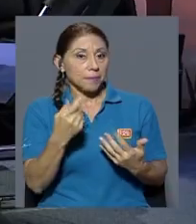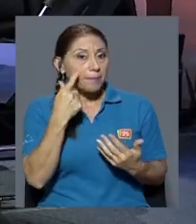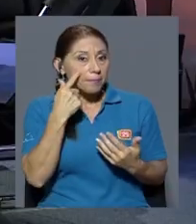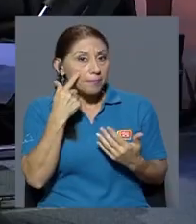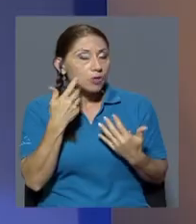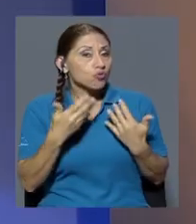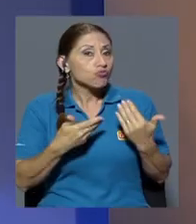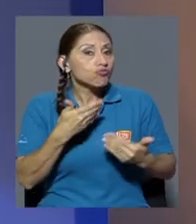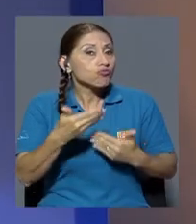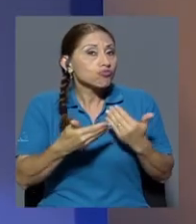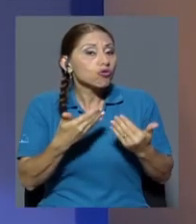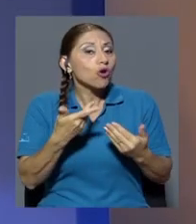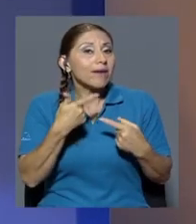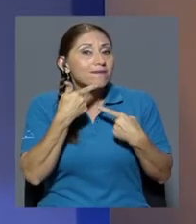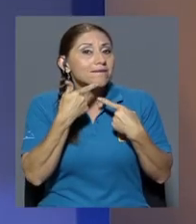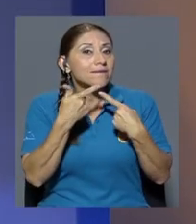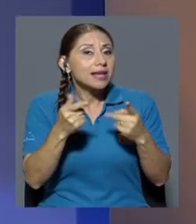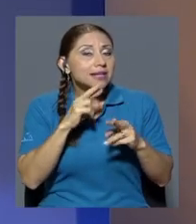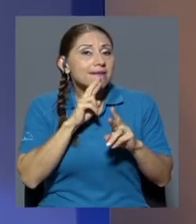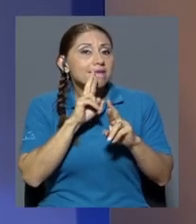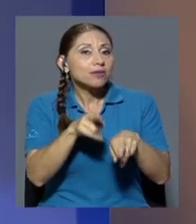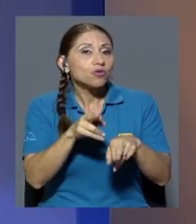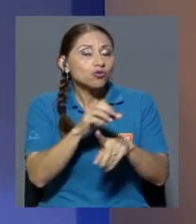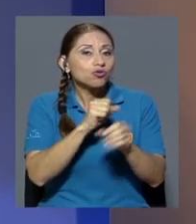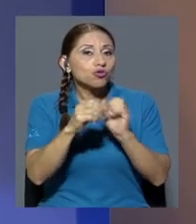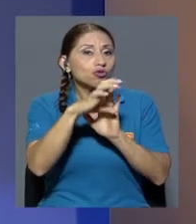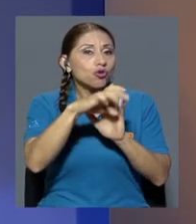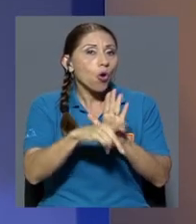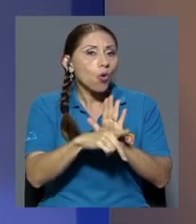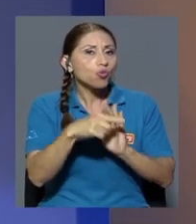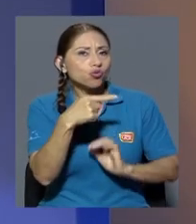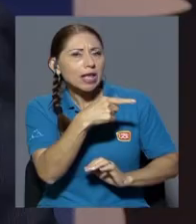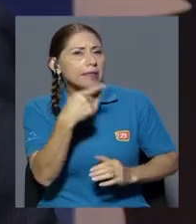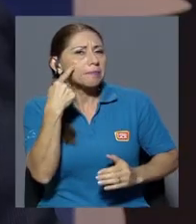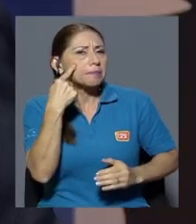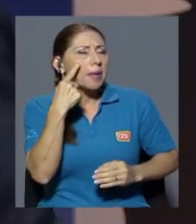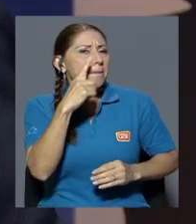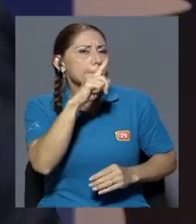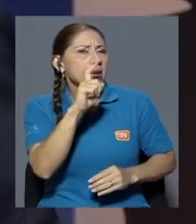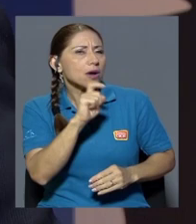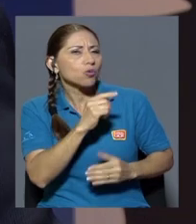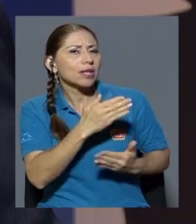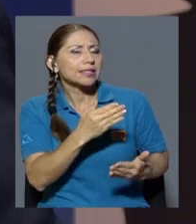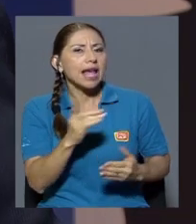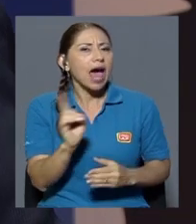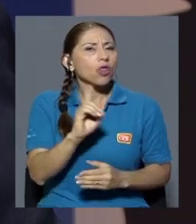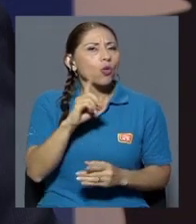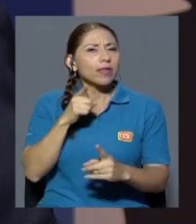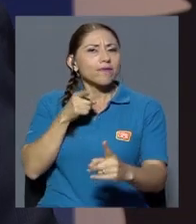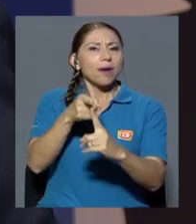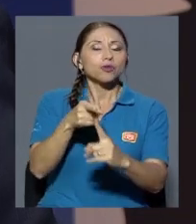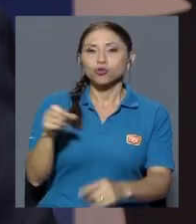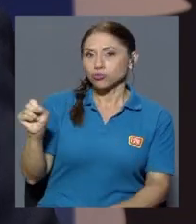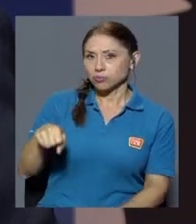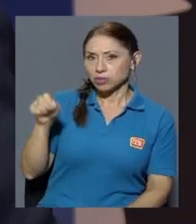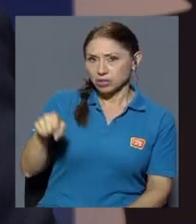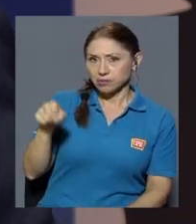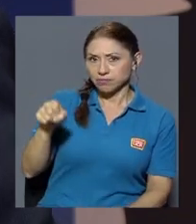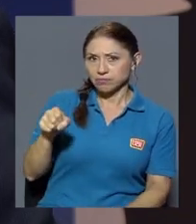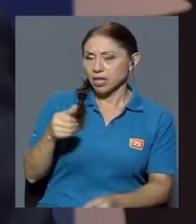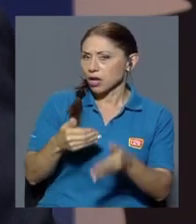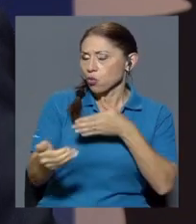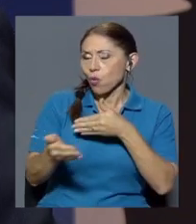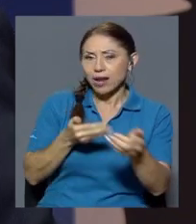resolución preguntarse hacia dónde vamos sí por supuesto y en cualquier sentido de lo que